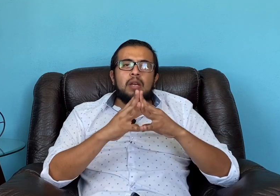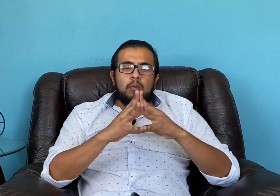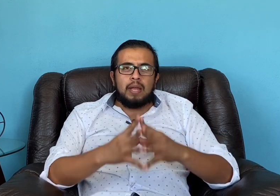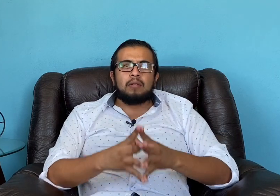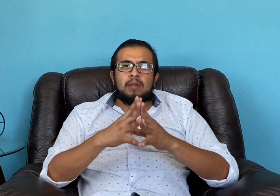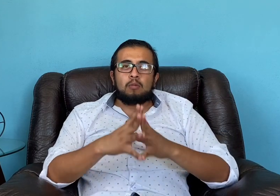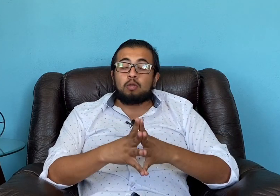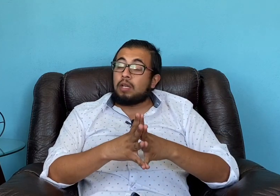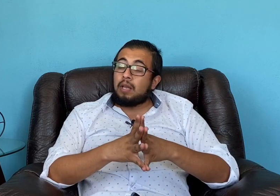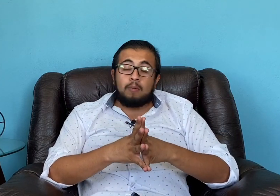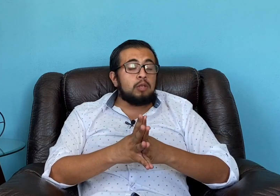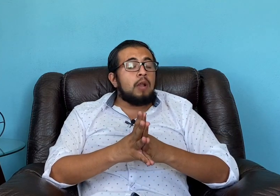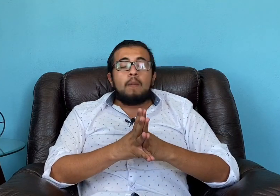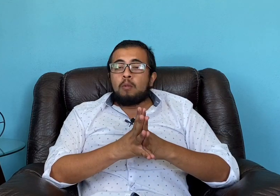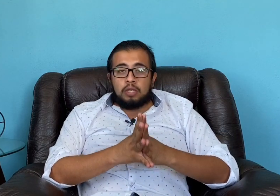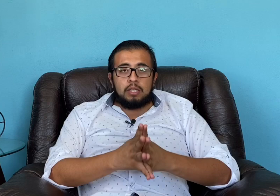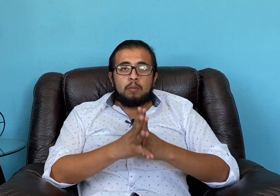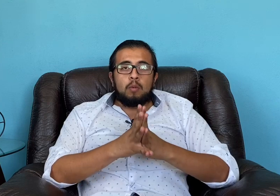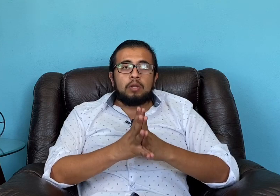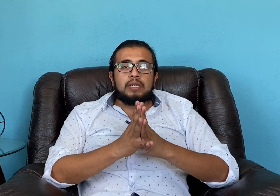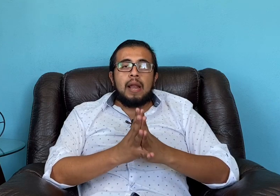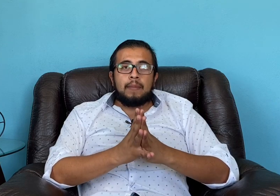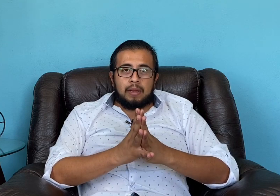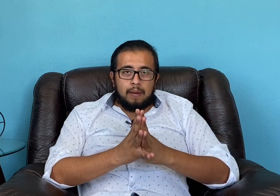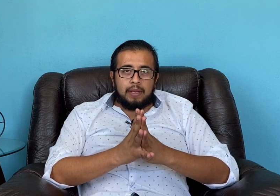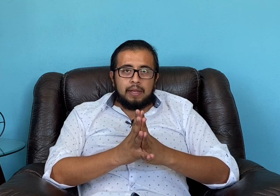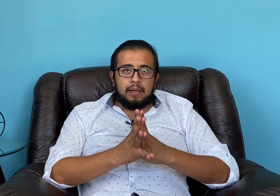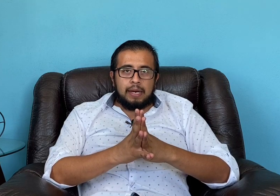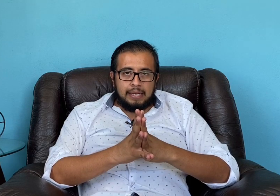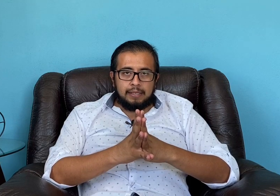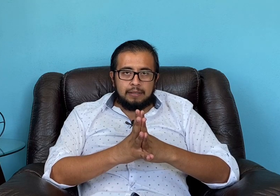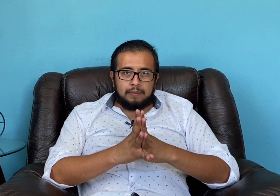cuidándose mucho, que tenemos muchísimos muertos lamentablemente. Gracias.